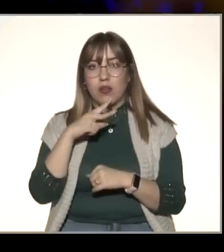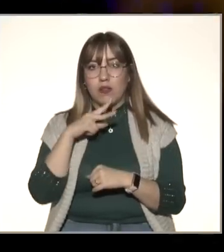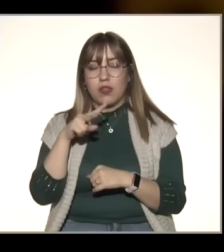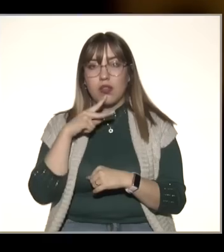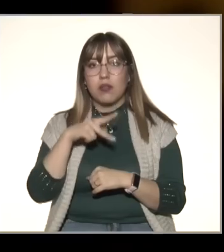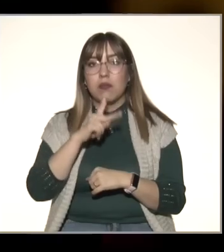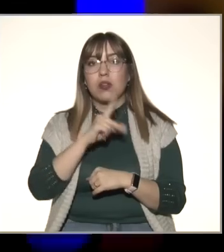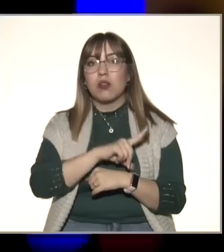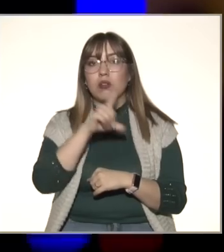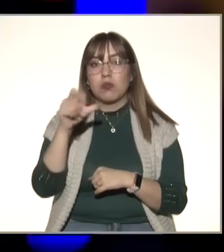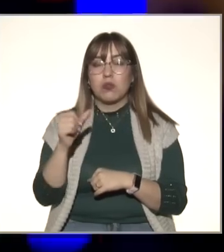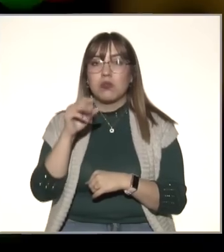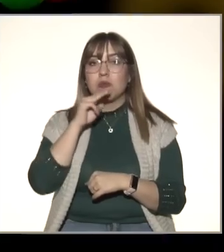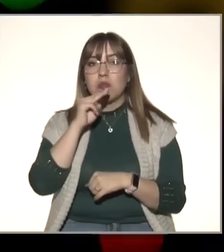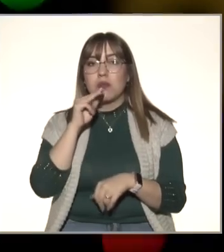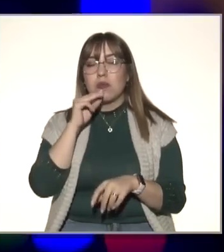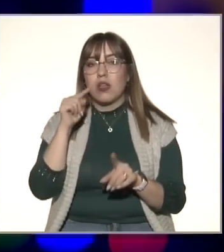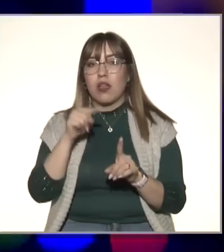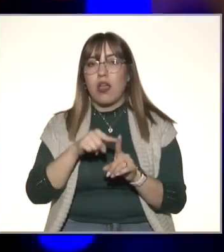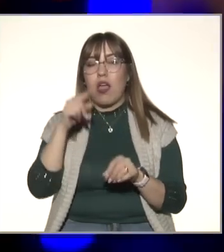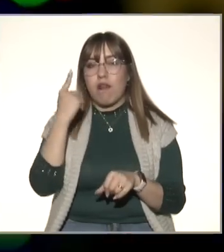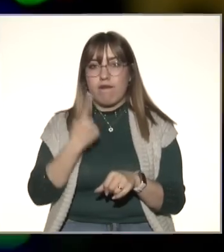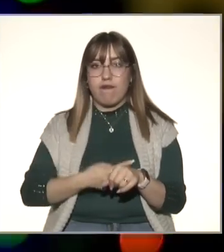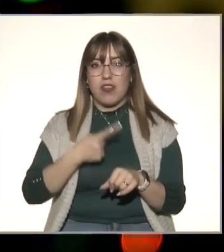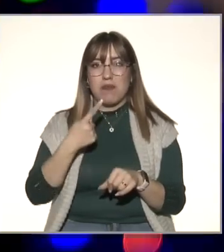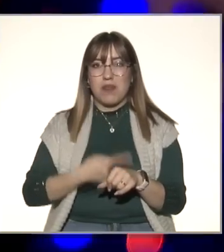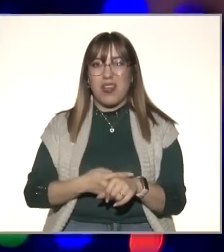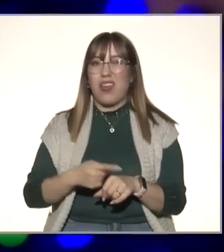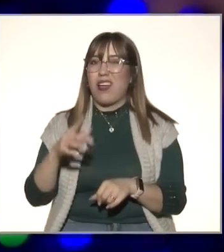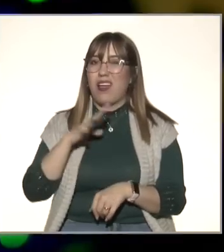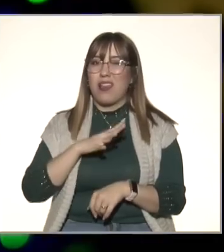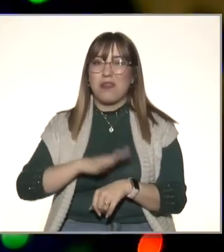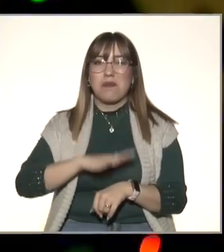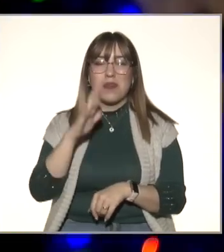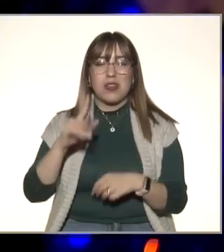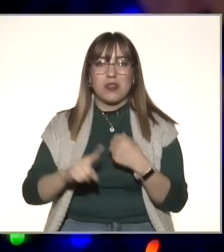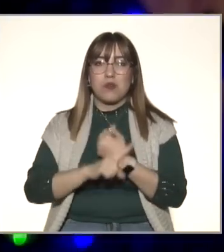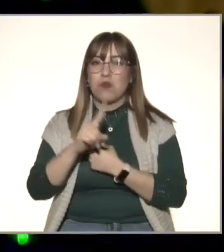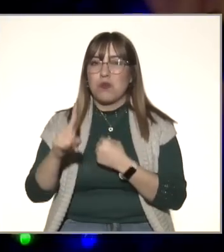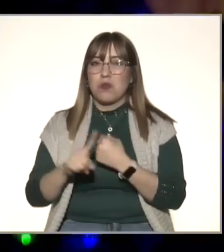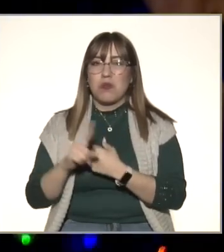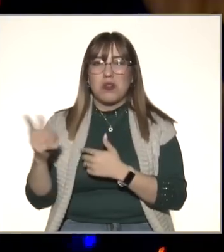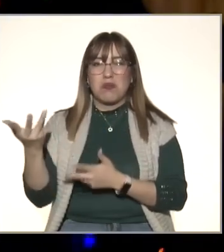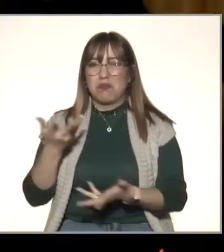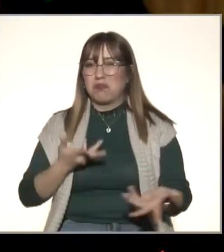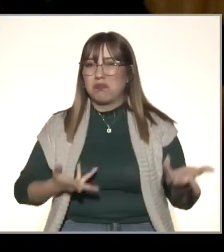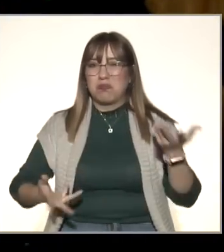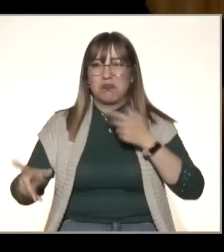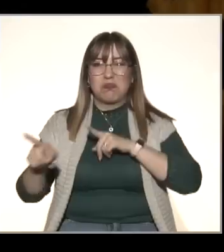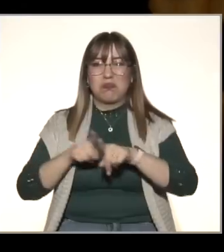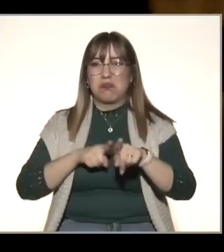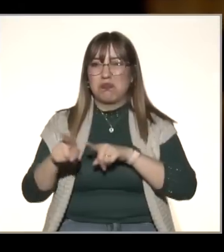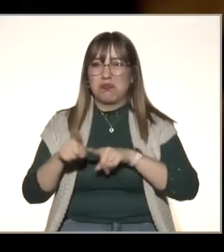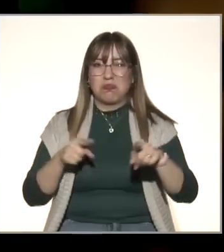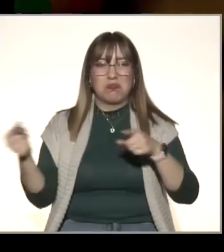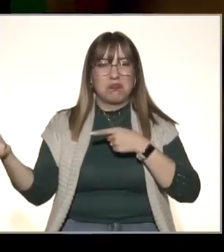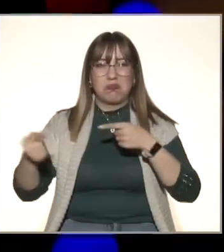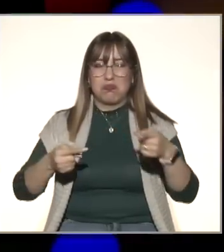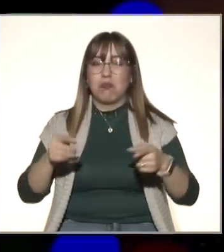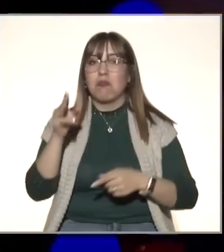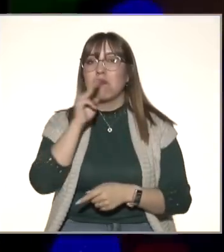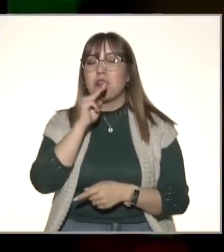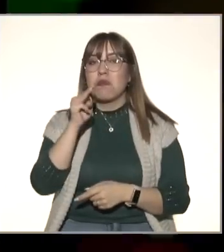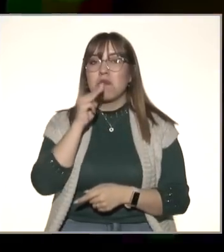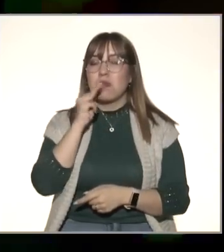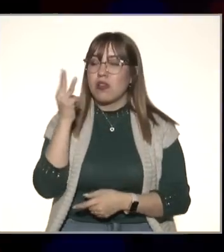enfermó, se vinieron los problemas entre nosotros los hermanos. Mi mamá fallece